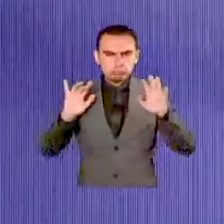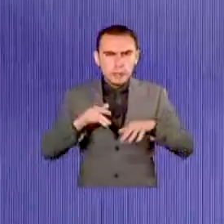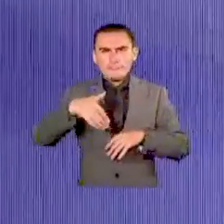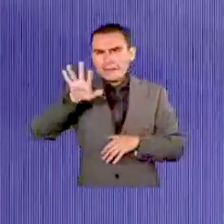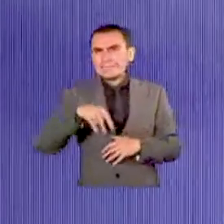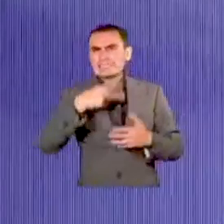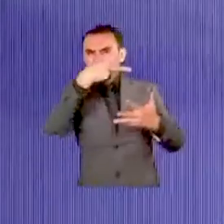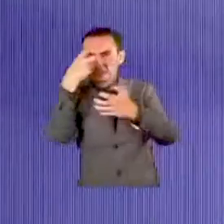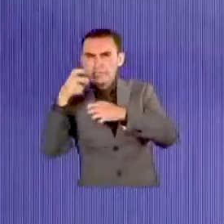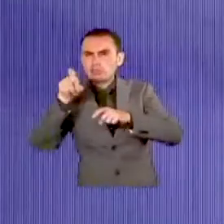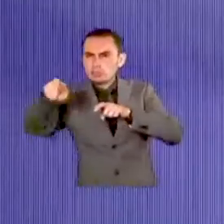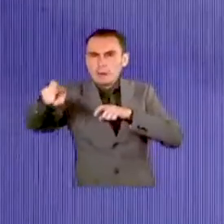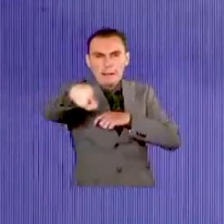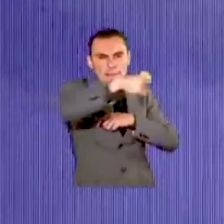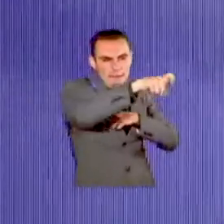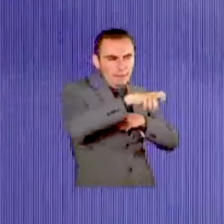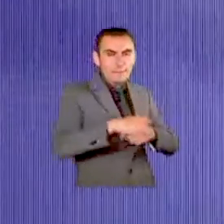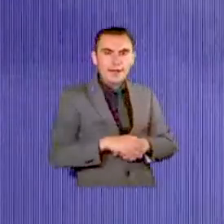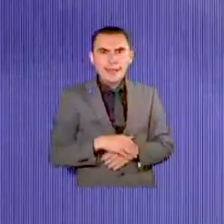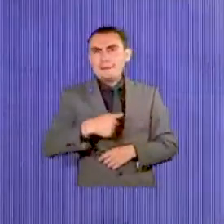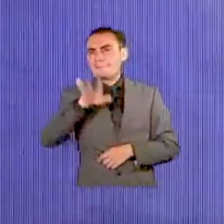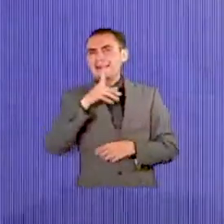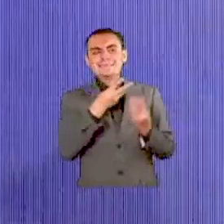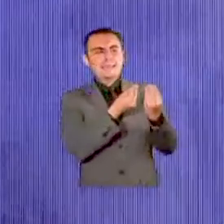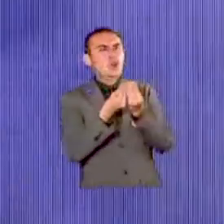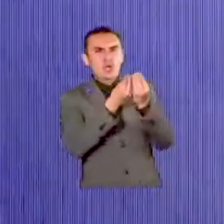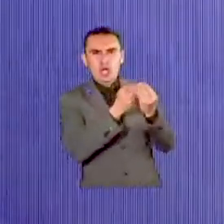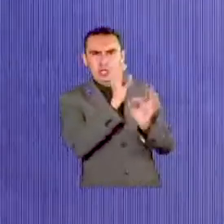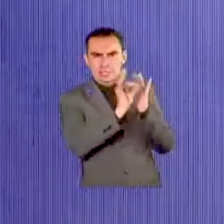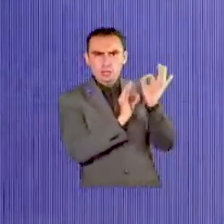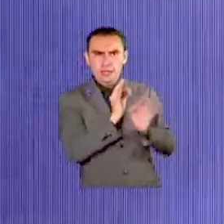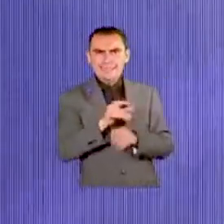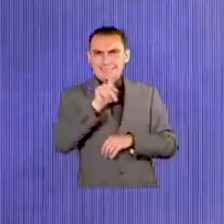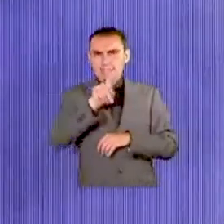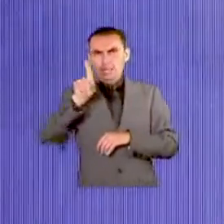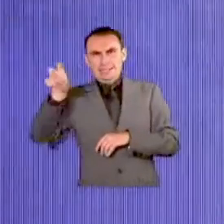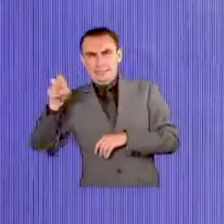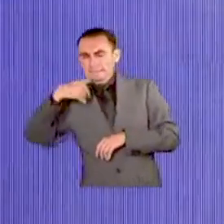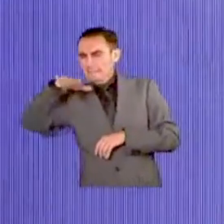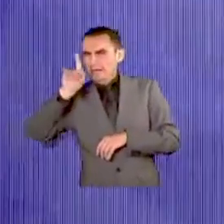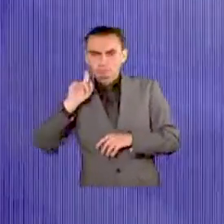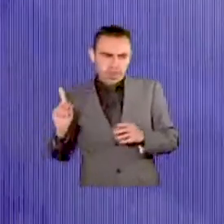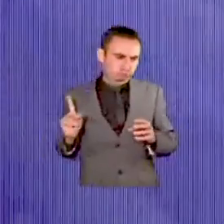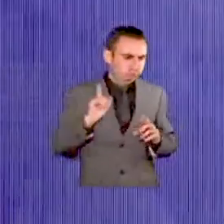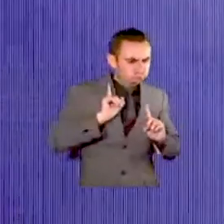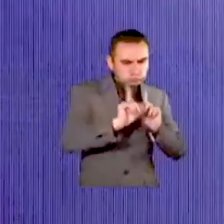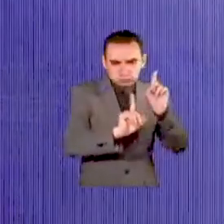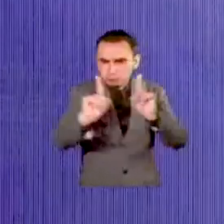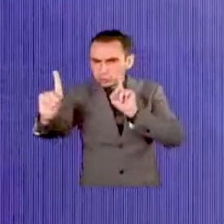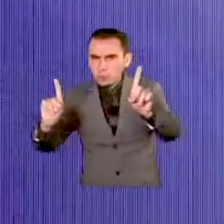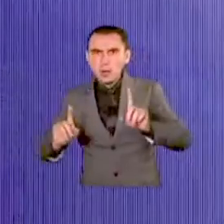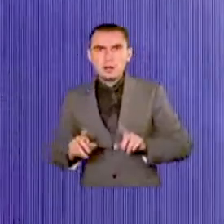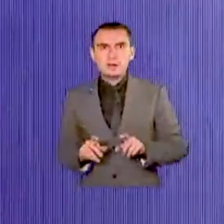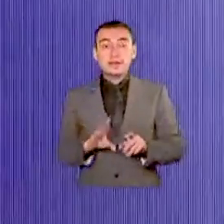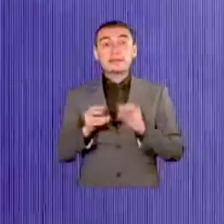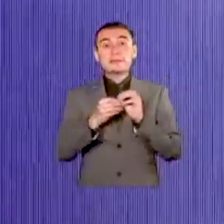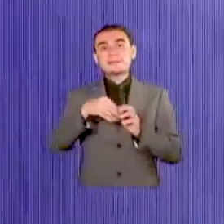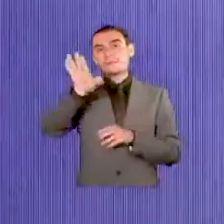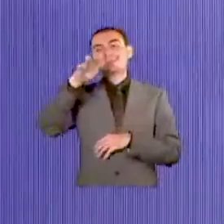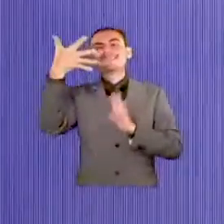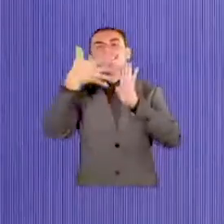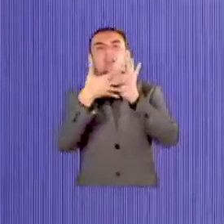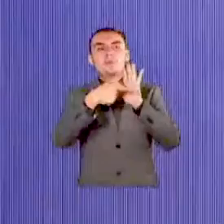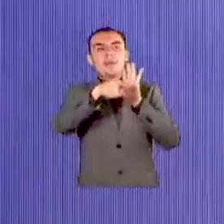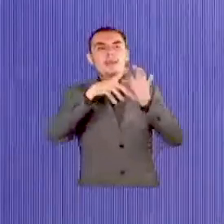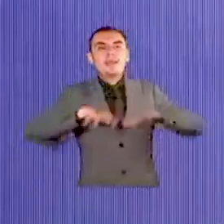en más de 217 consejos de seguridad y acompañamos más de 5.000, procuradora, actuaciones